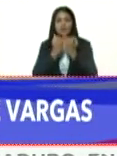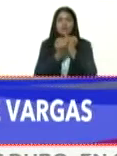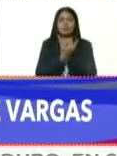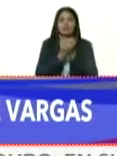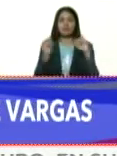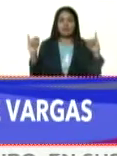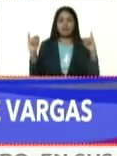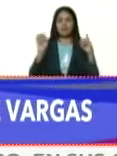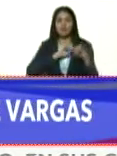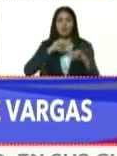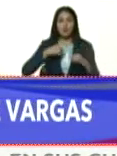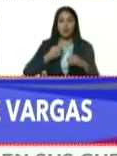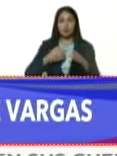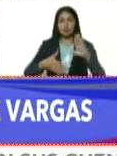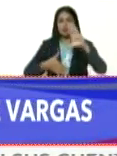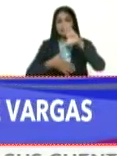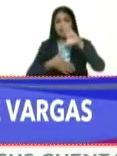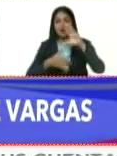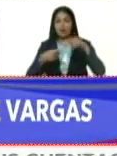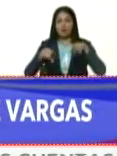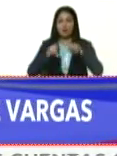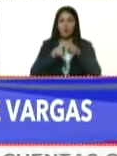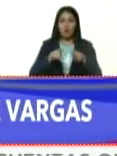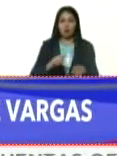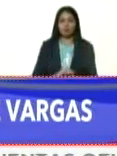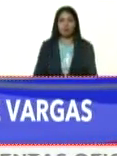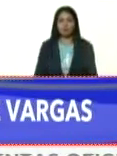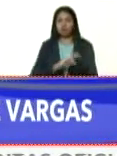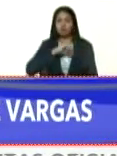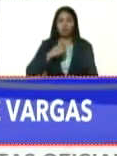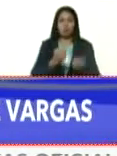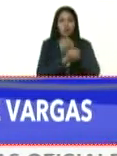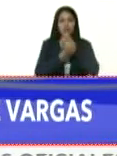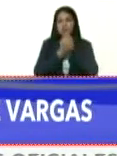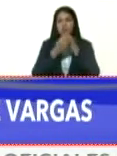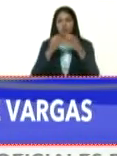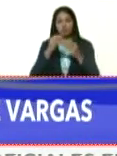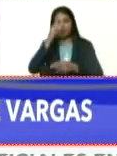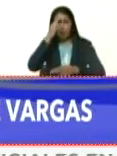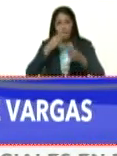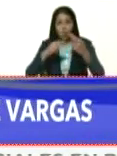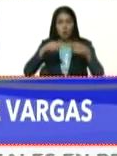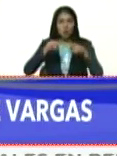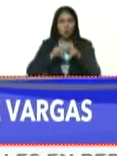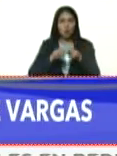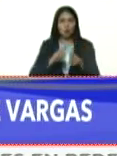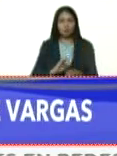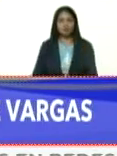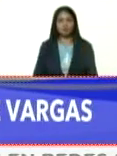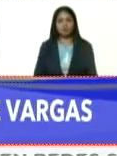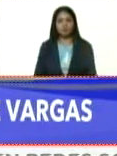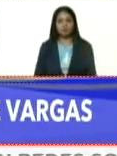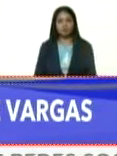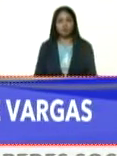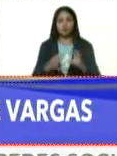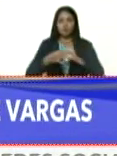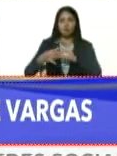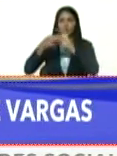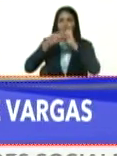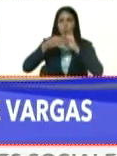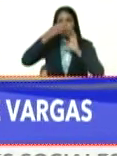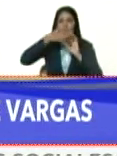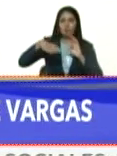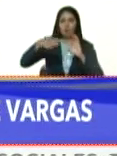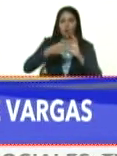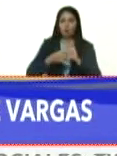independencia nuestra americana. Por eso hemos querido rendir homenaje cívico-militar junto al pueblo, junto